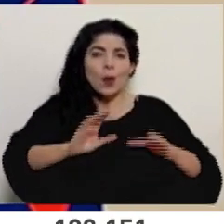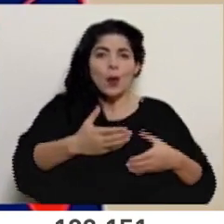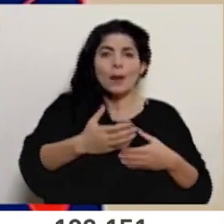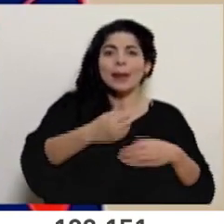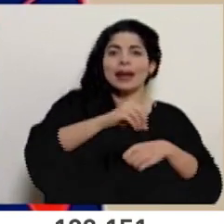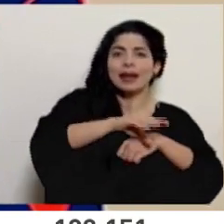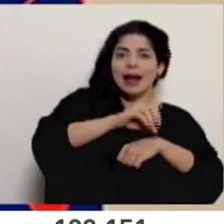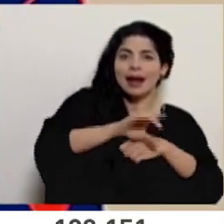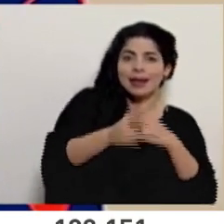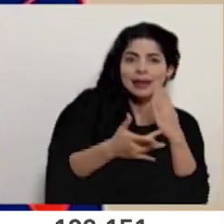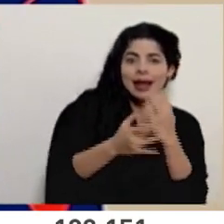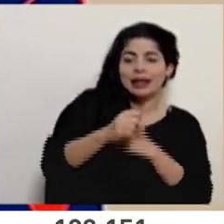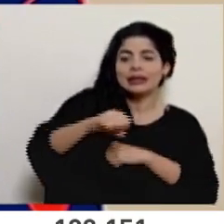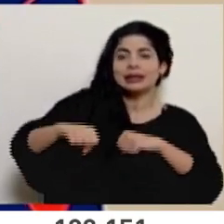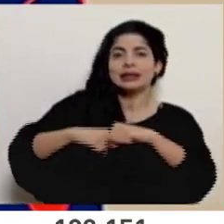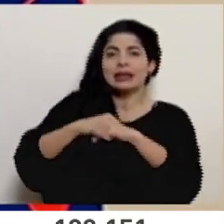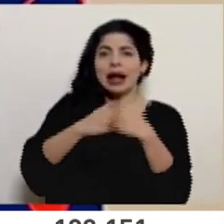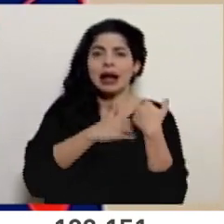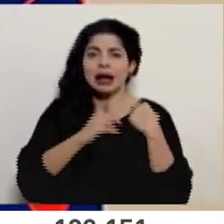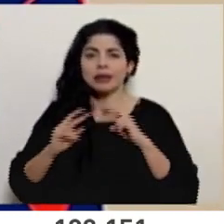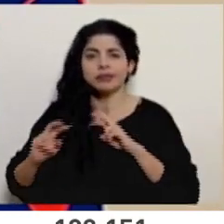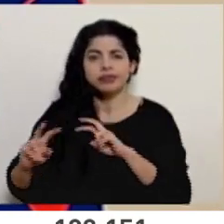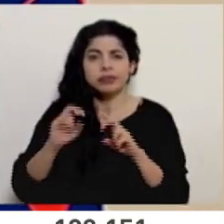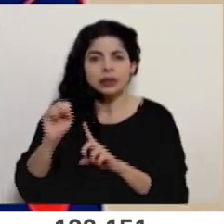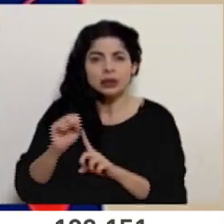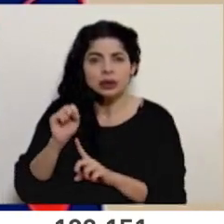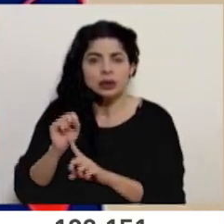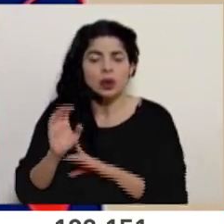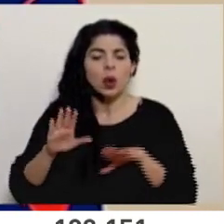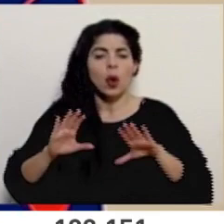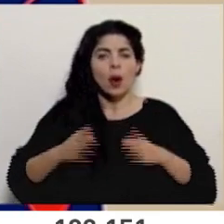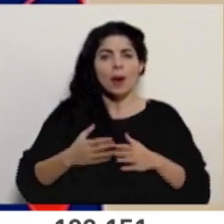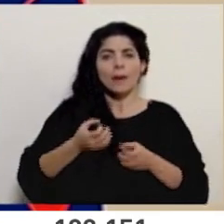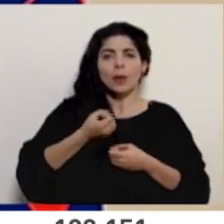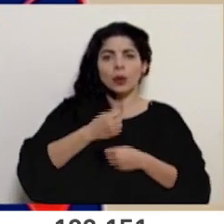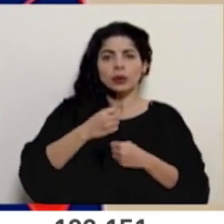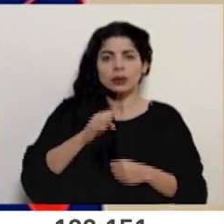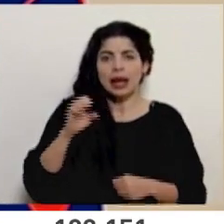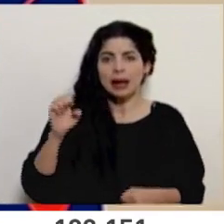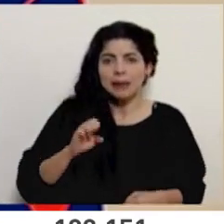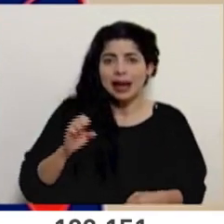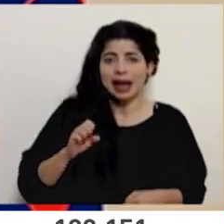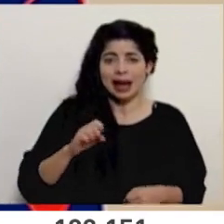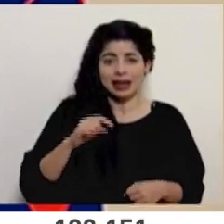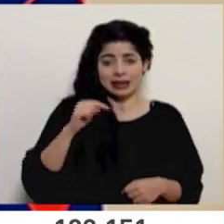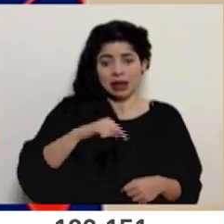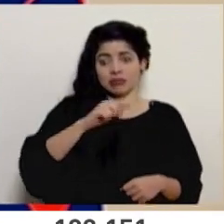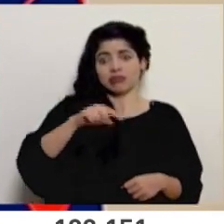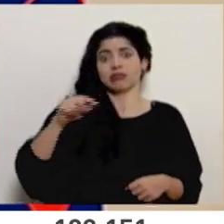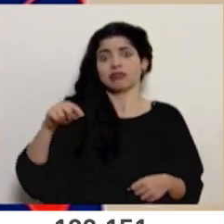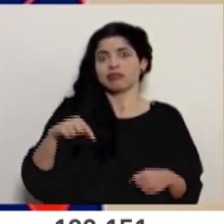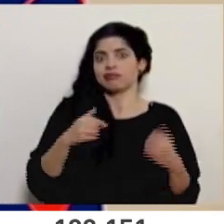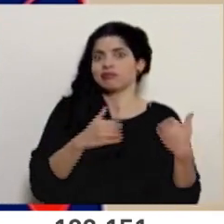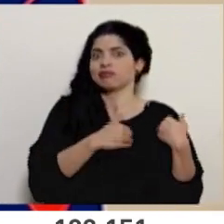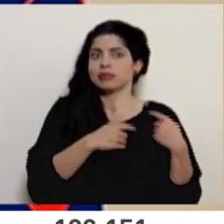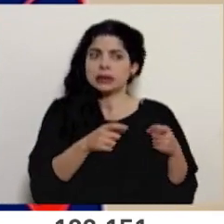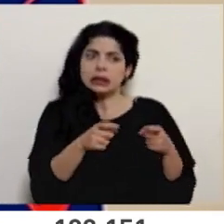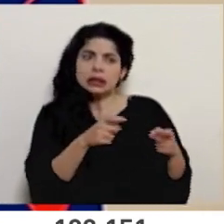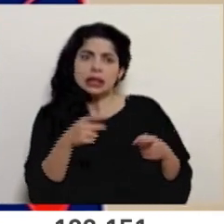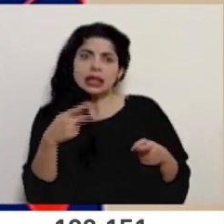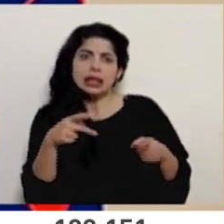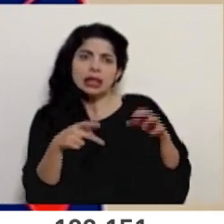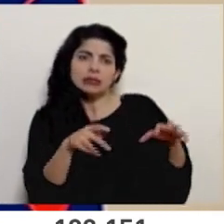asesores técnicos, la Sala de Situación Nacional, los comités municipales de emergencia que han administrado el riesgo en